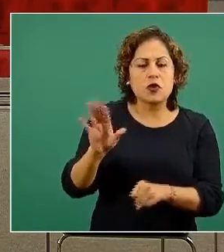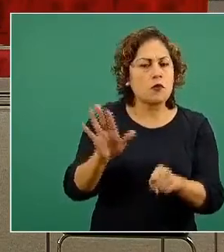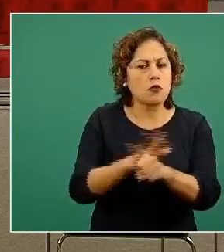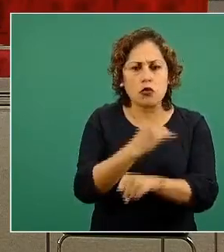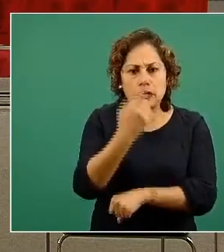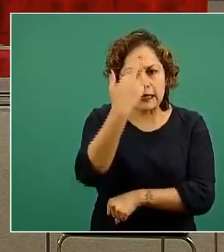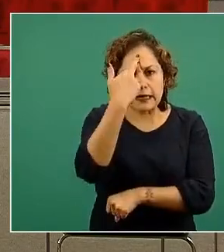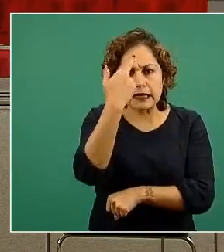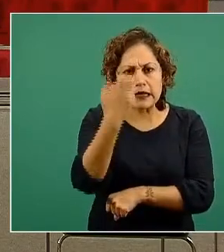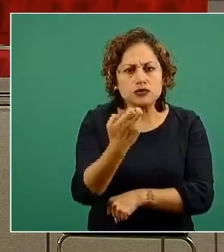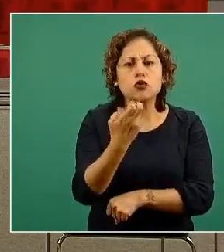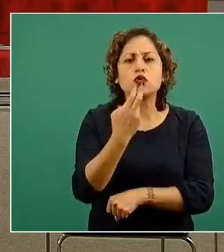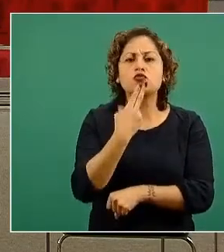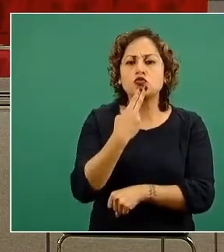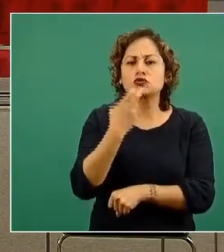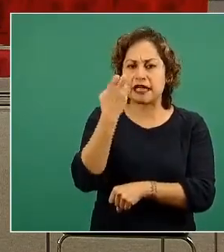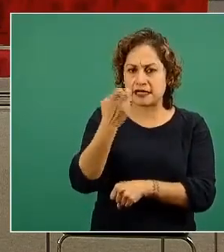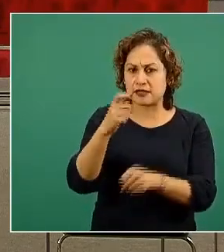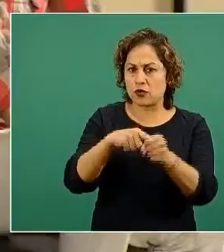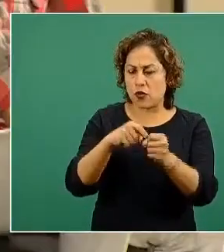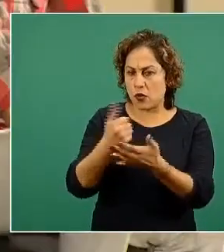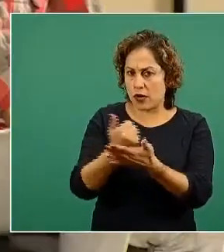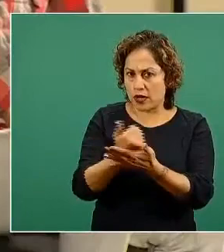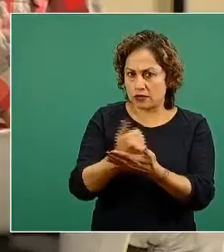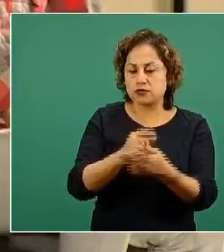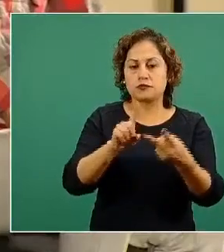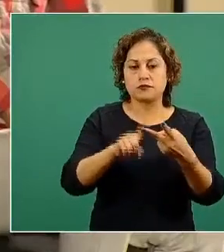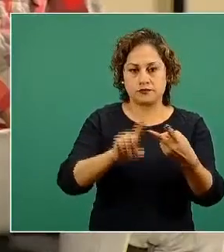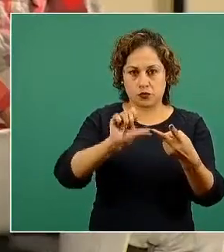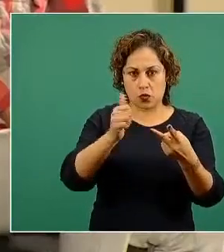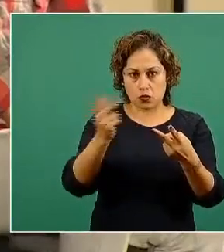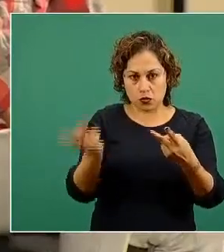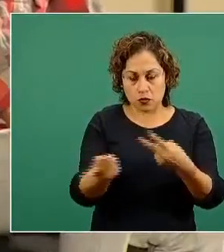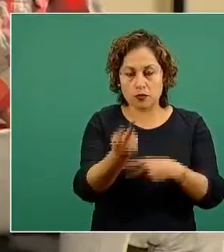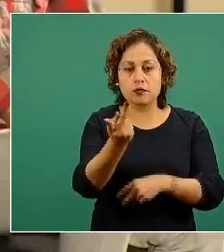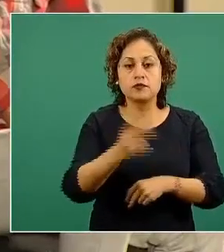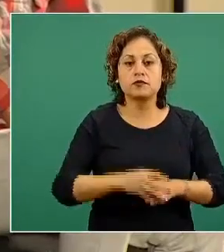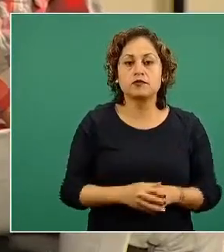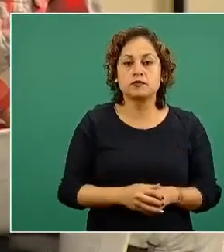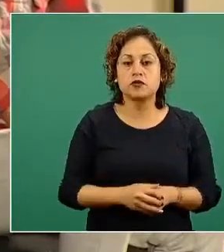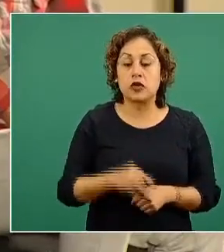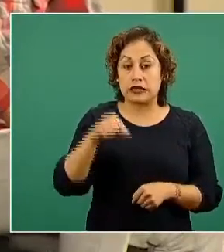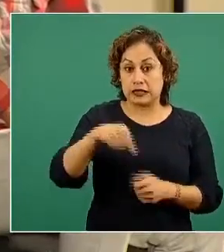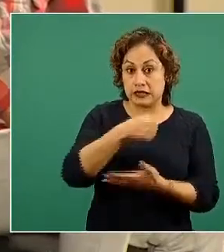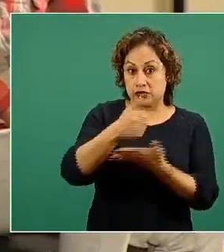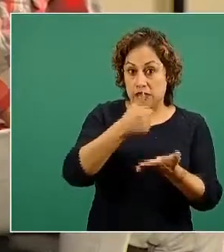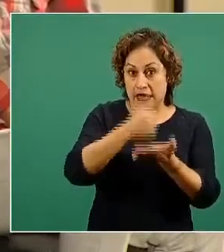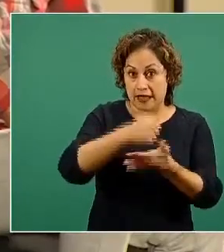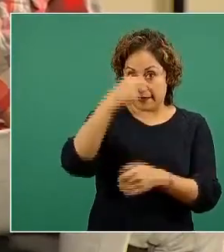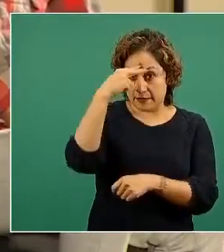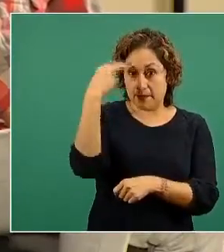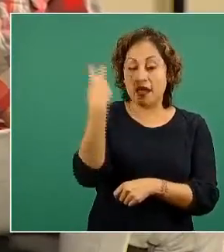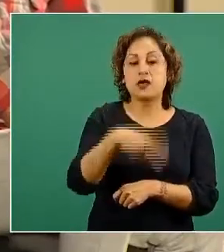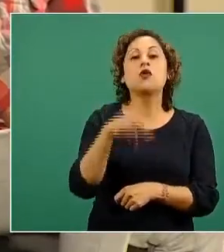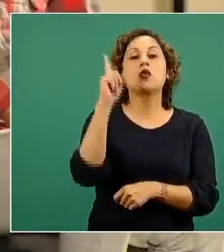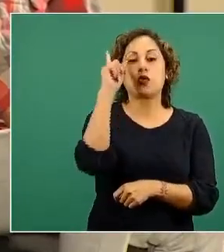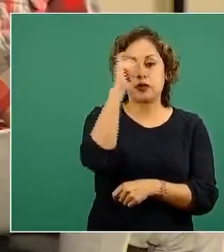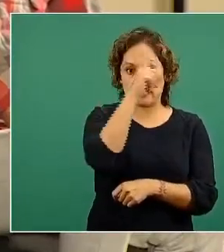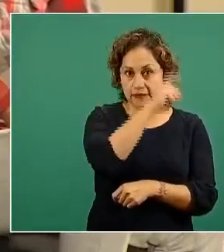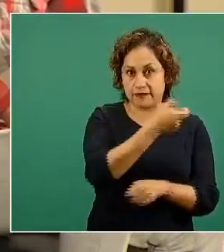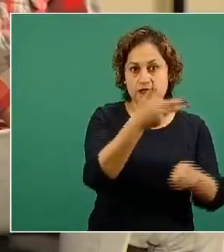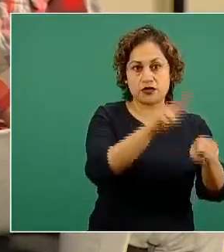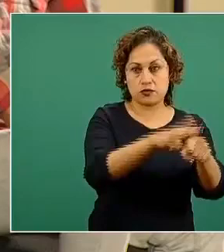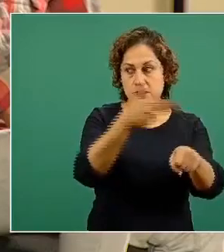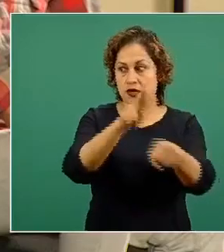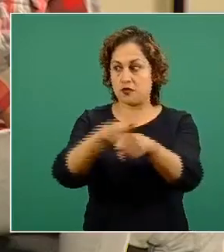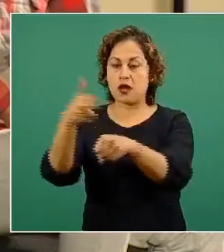Zoé, respecto a las camas de hospital, la Ciudad de México está en una situación no fácil en torno a la demanda de